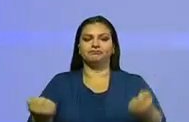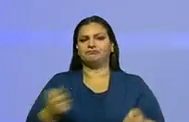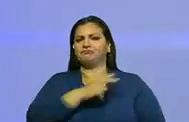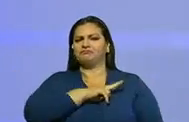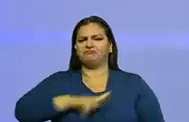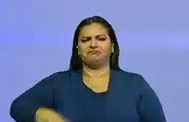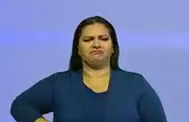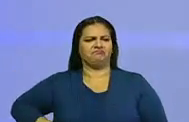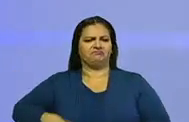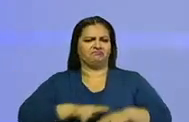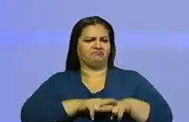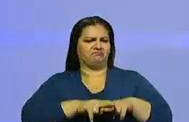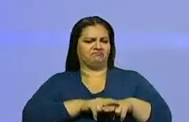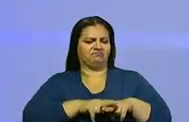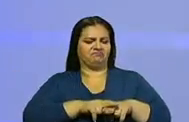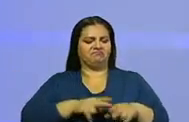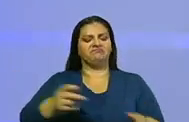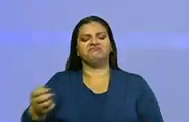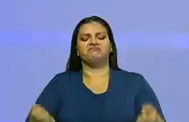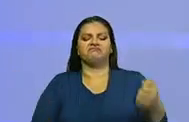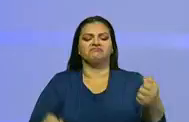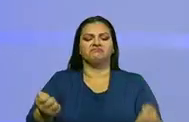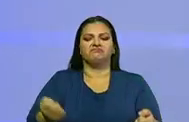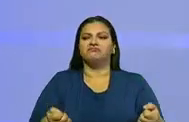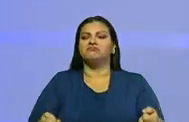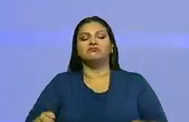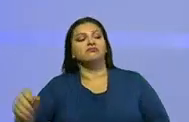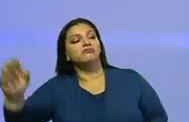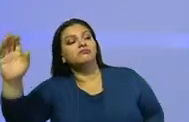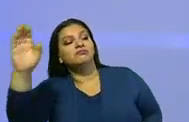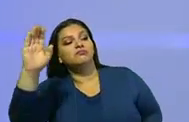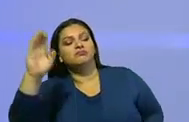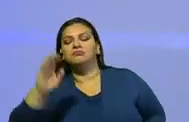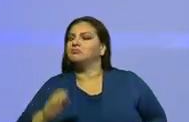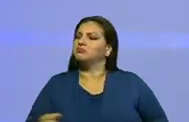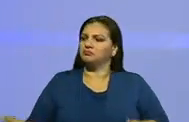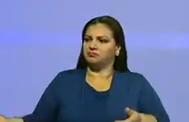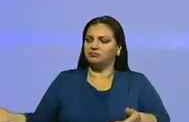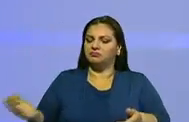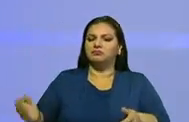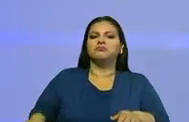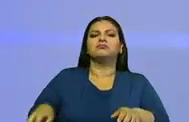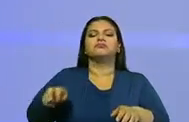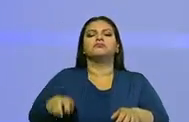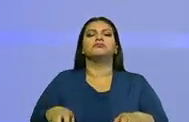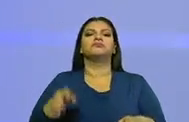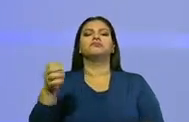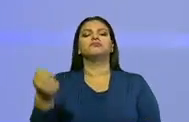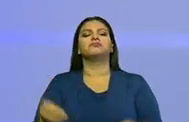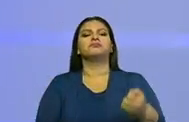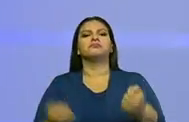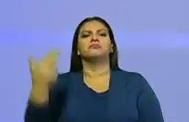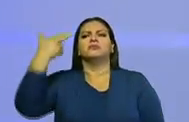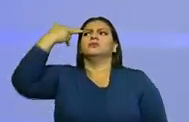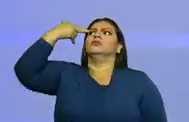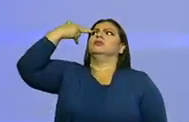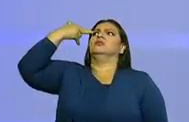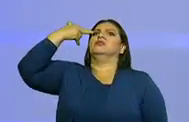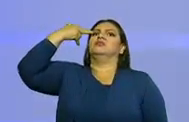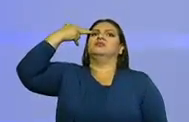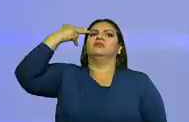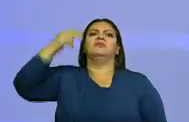La Subdirección de Investigación de Delitos contra la Propiedad de la Policía Nacional nos explica y además nos